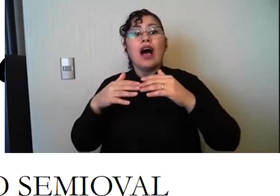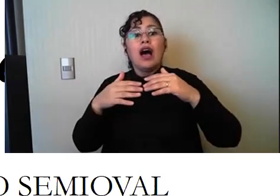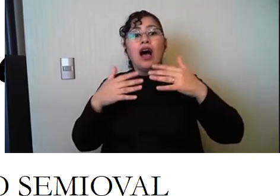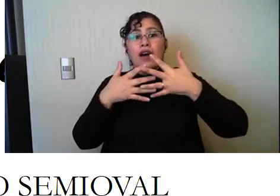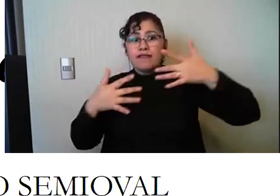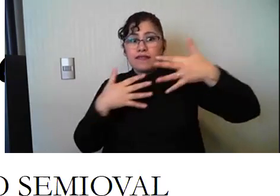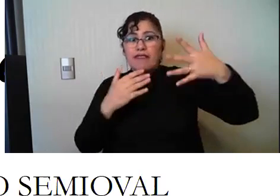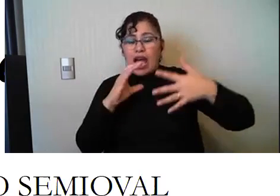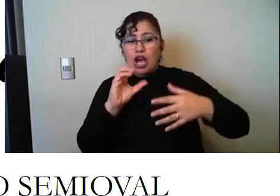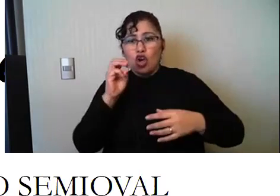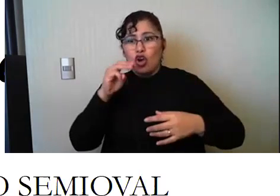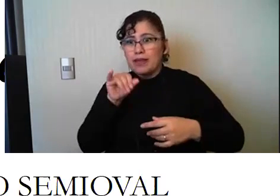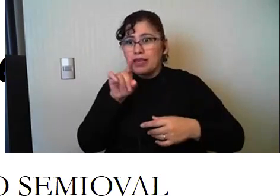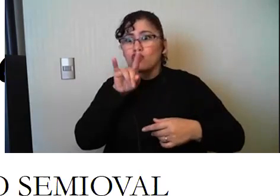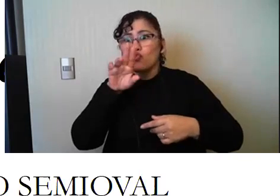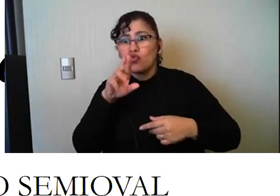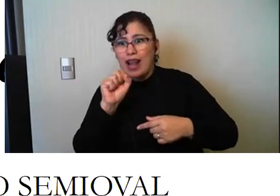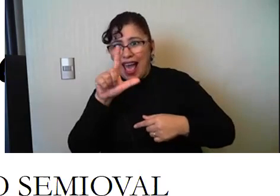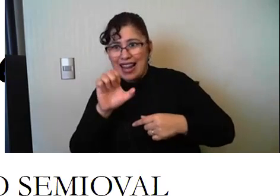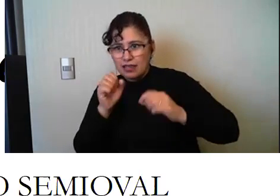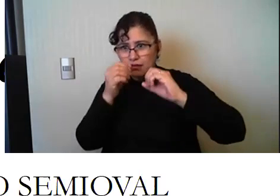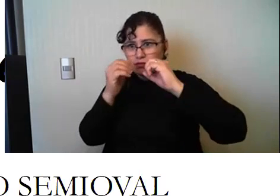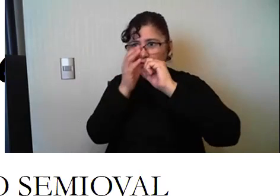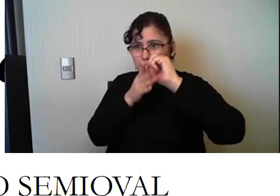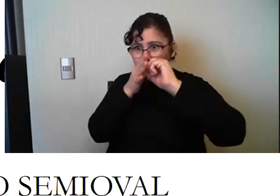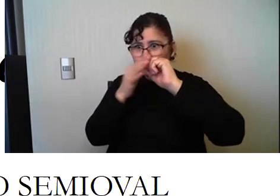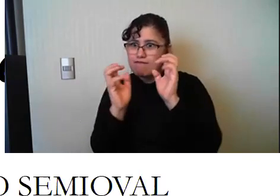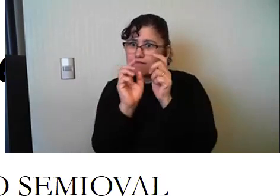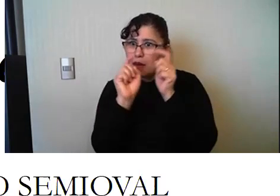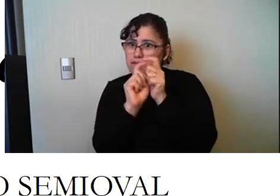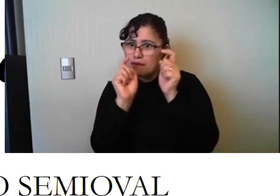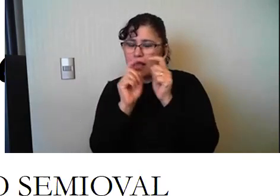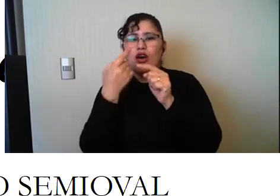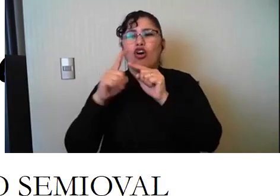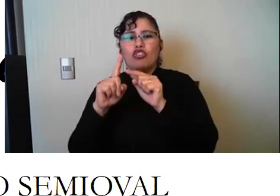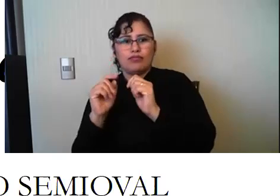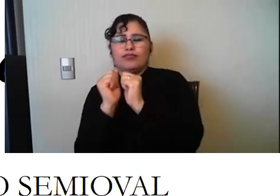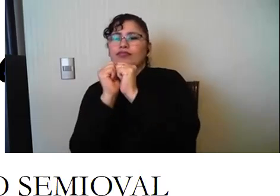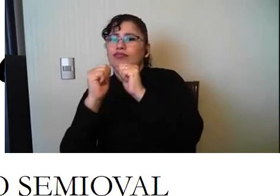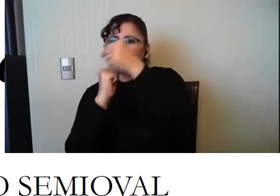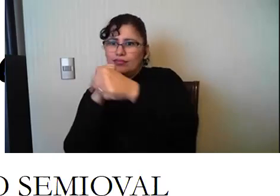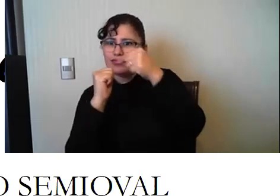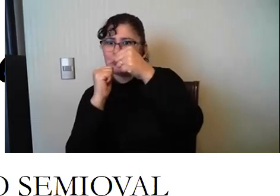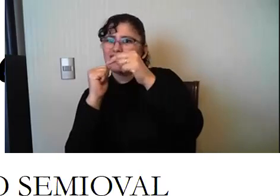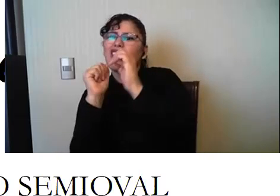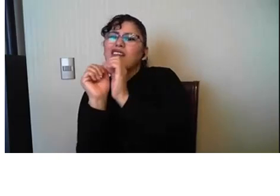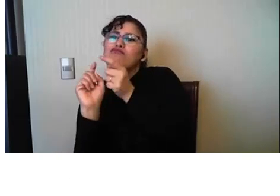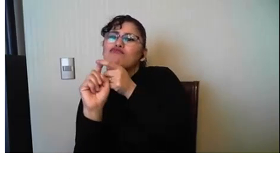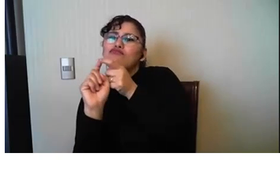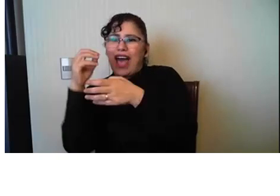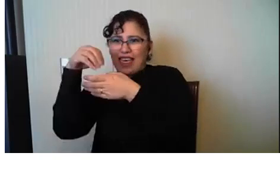hemisferio. Fibras de proyección que se expanden o se proyectan fuera de esta región.